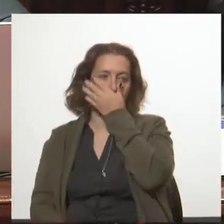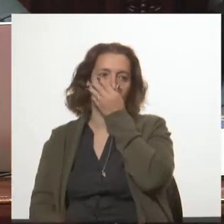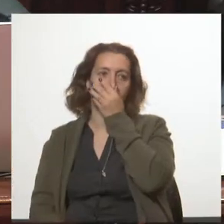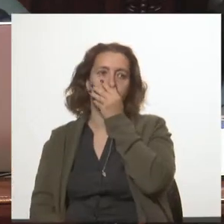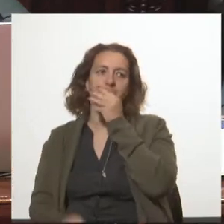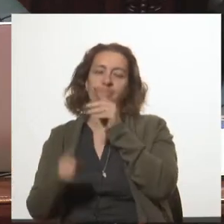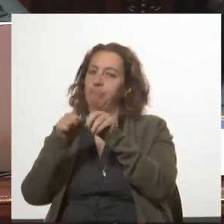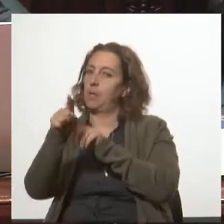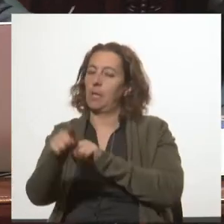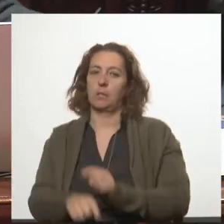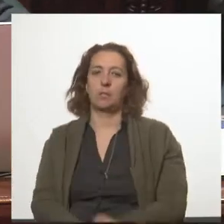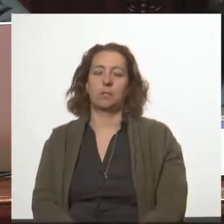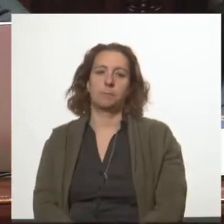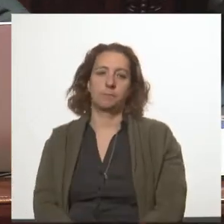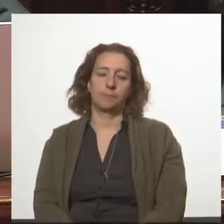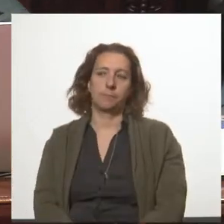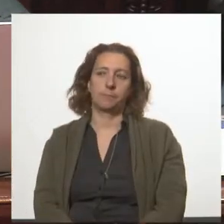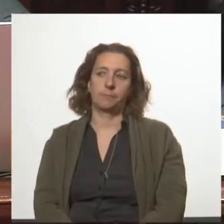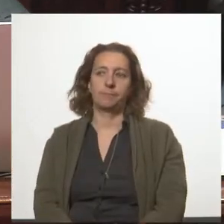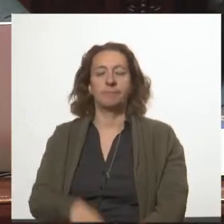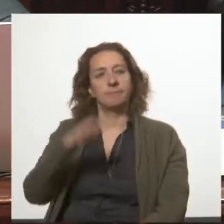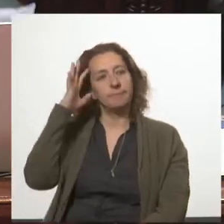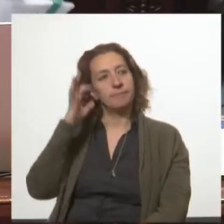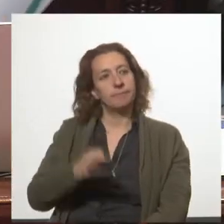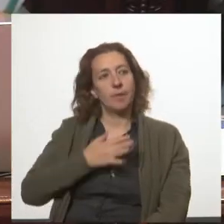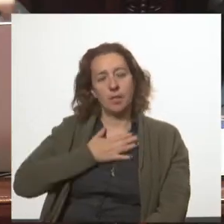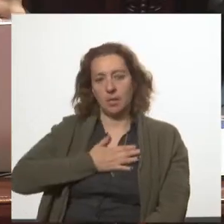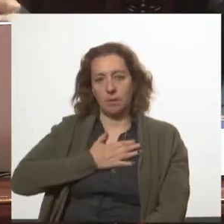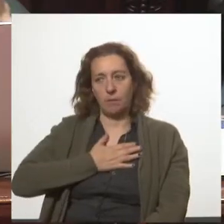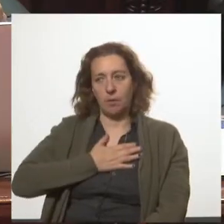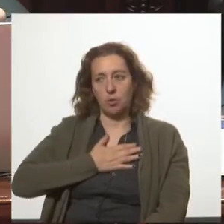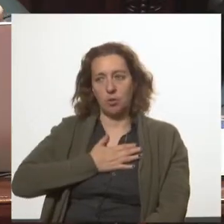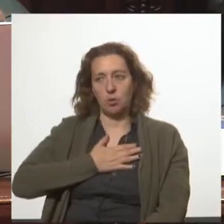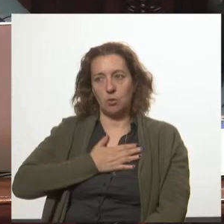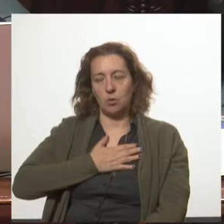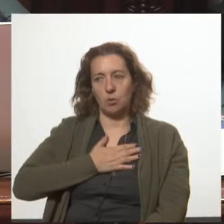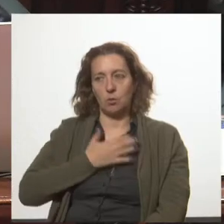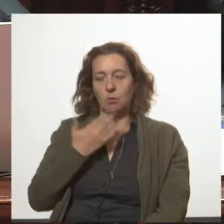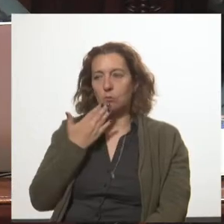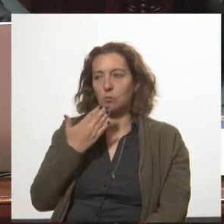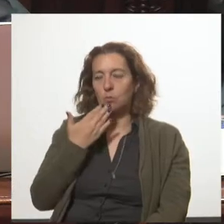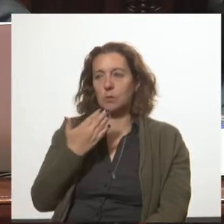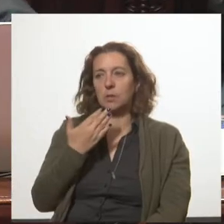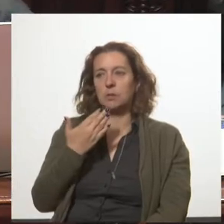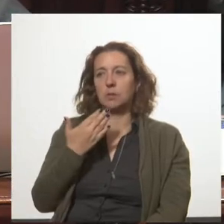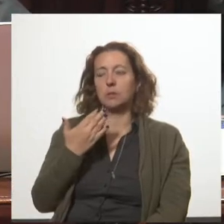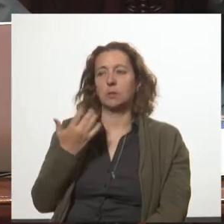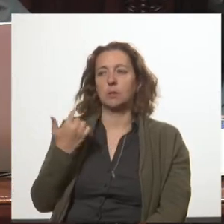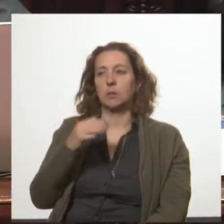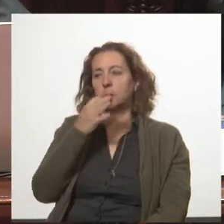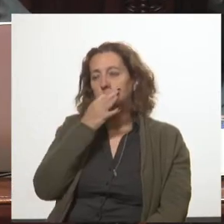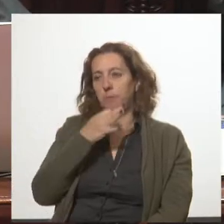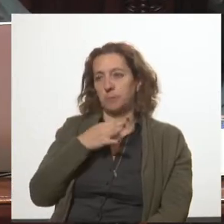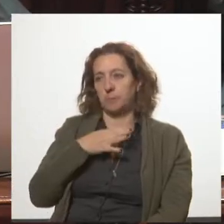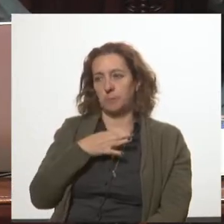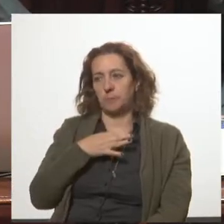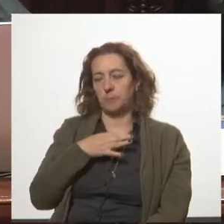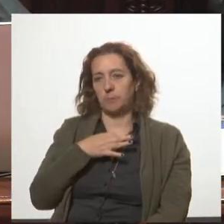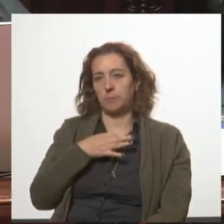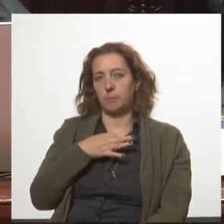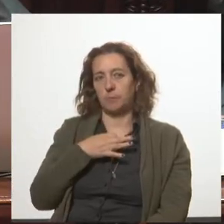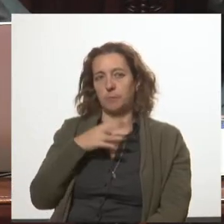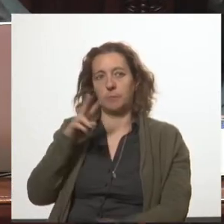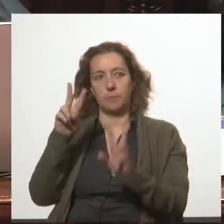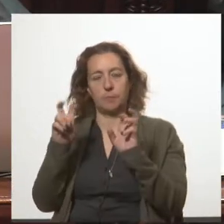directas creo que es satisfecho las consultas que me hicieron sobre el